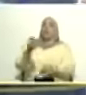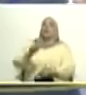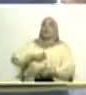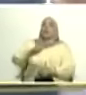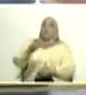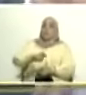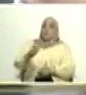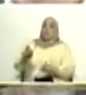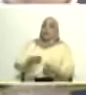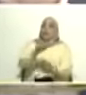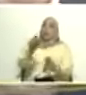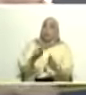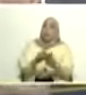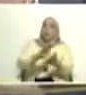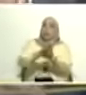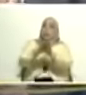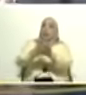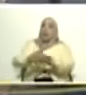necesaria.